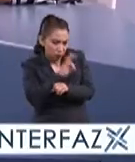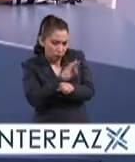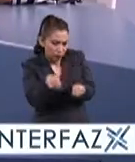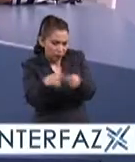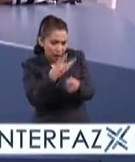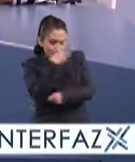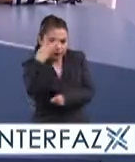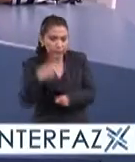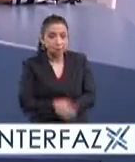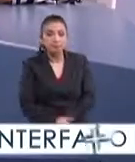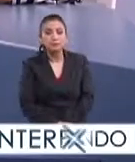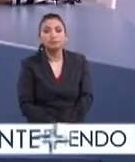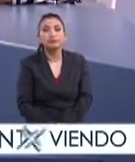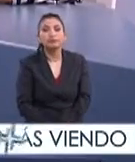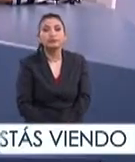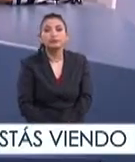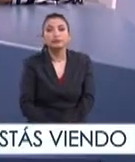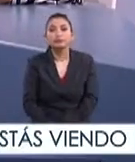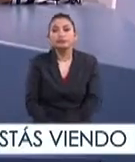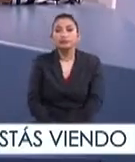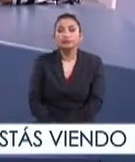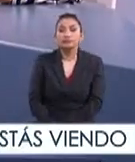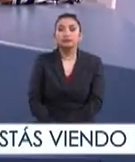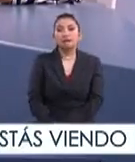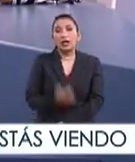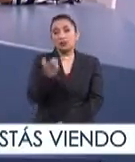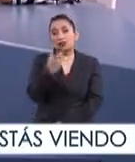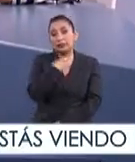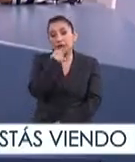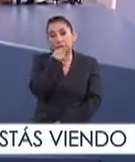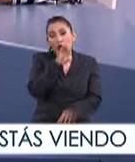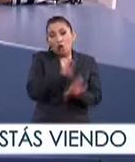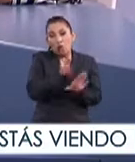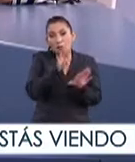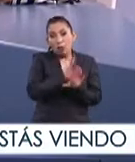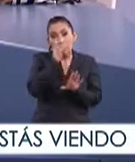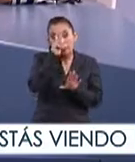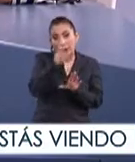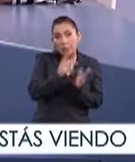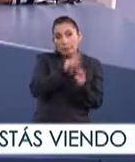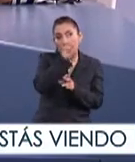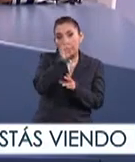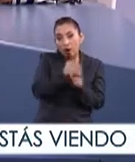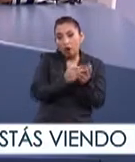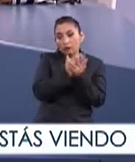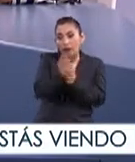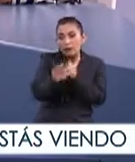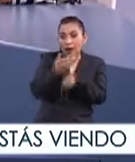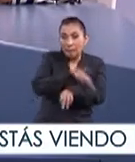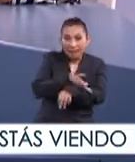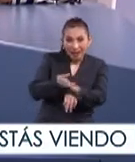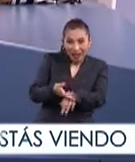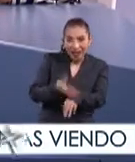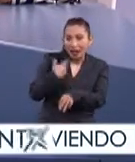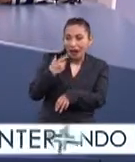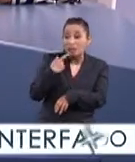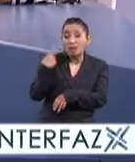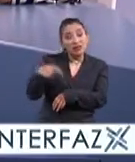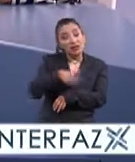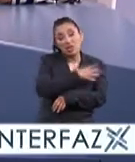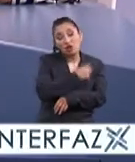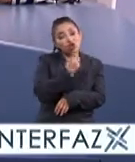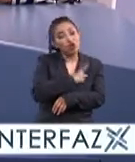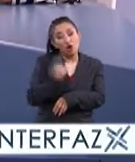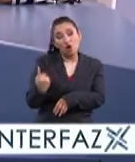pudieran calificar para ese beneficio. Bueno, y eso solo habla de cómo se agudiza el drama, ¿no? Las familias que mandan a sus hijos